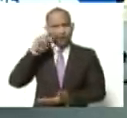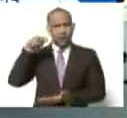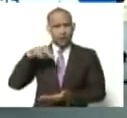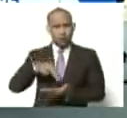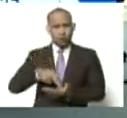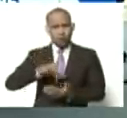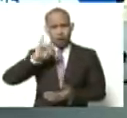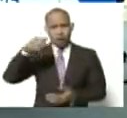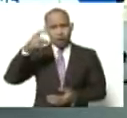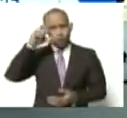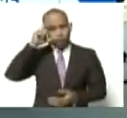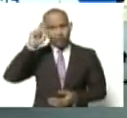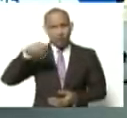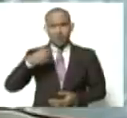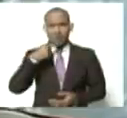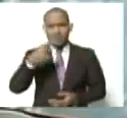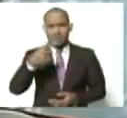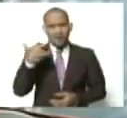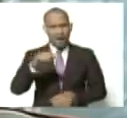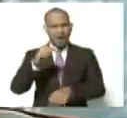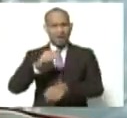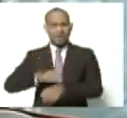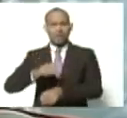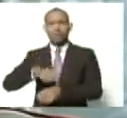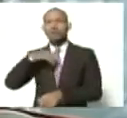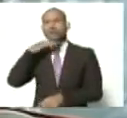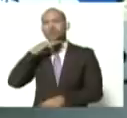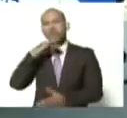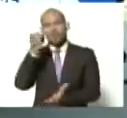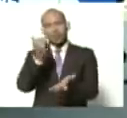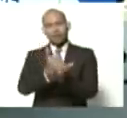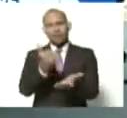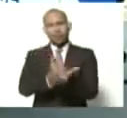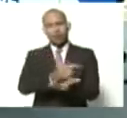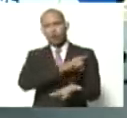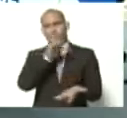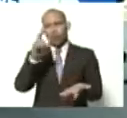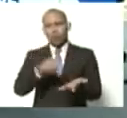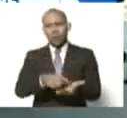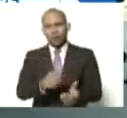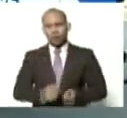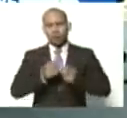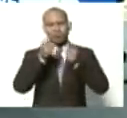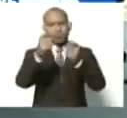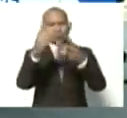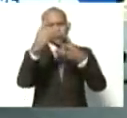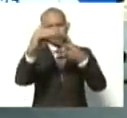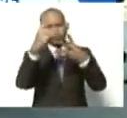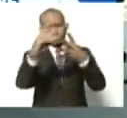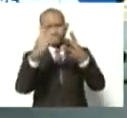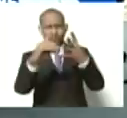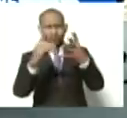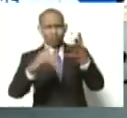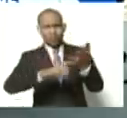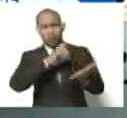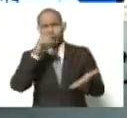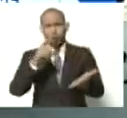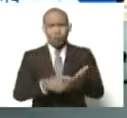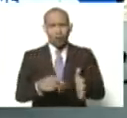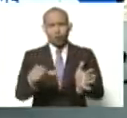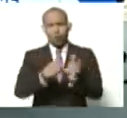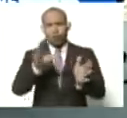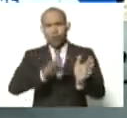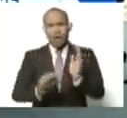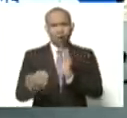Rodríguez, con tiempo hemos sacado pruebas. Hemos dado los detalles de los lugares donde están los mercenarios,